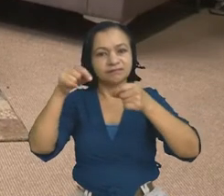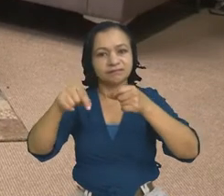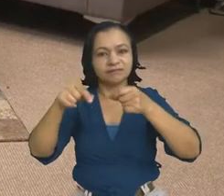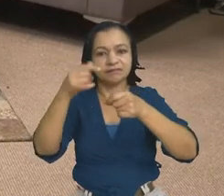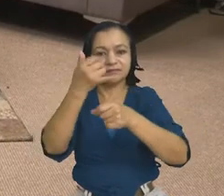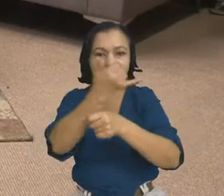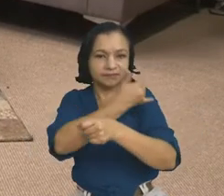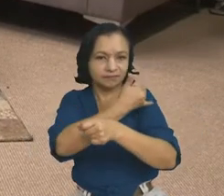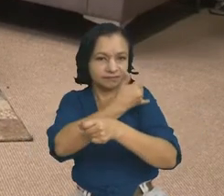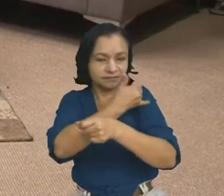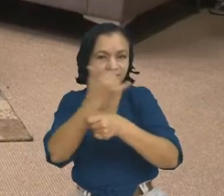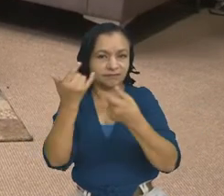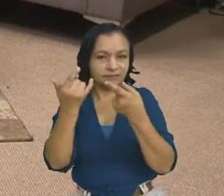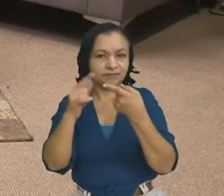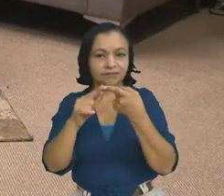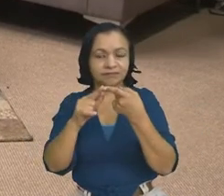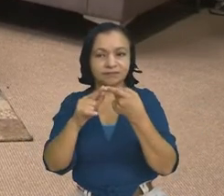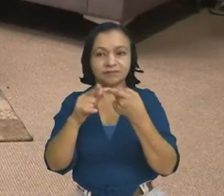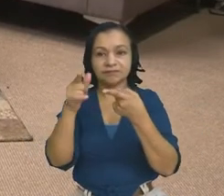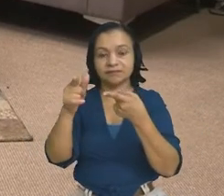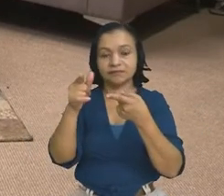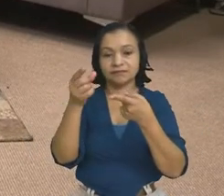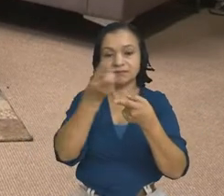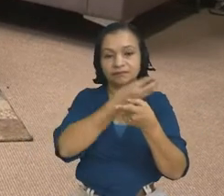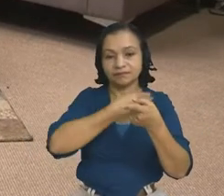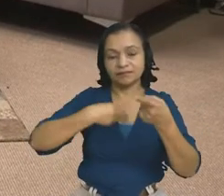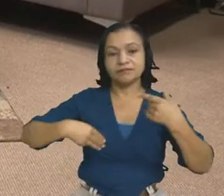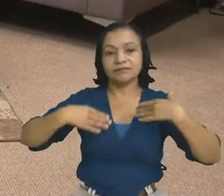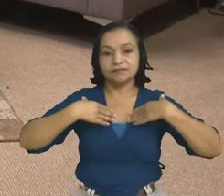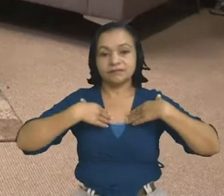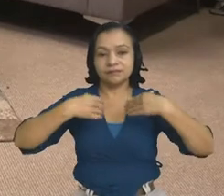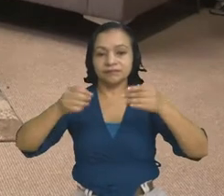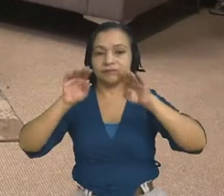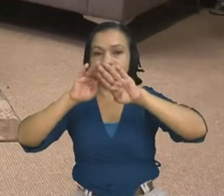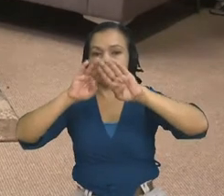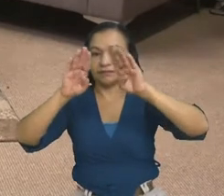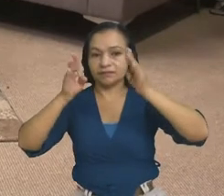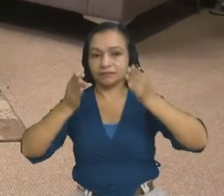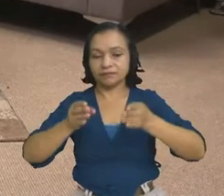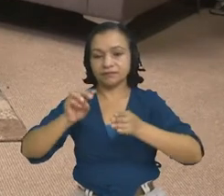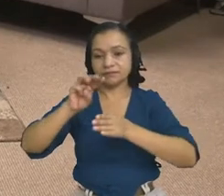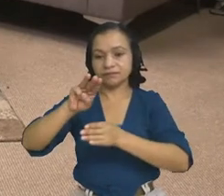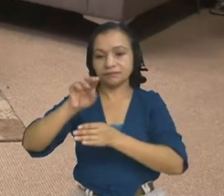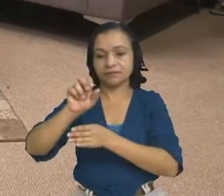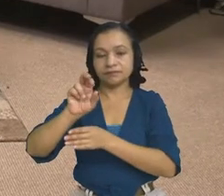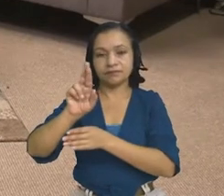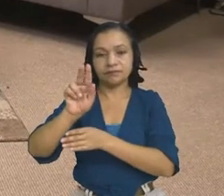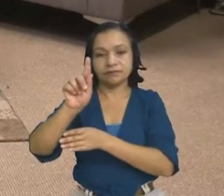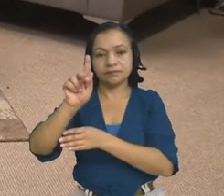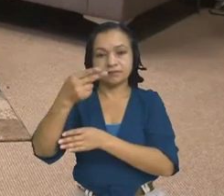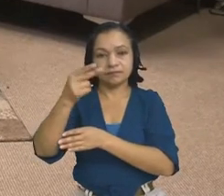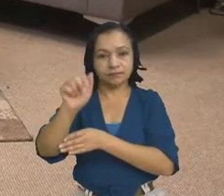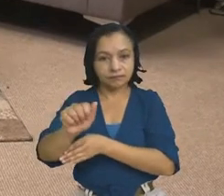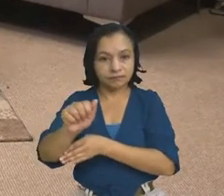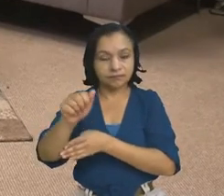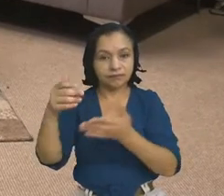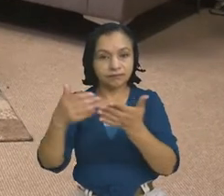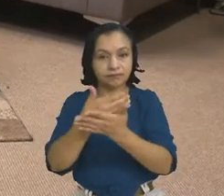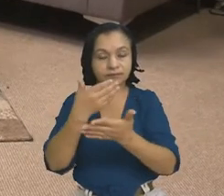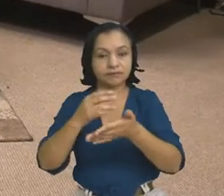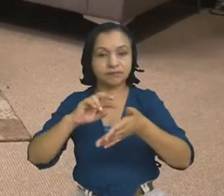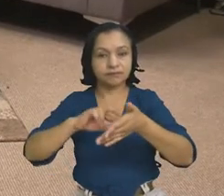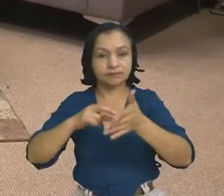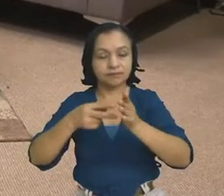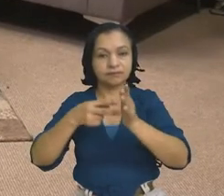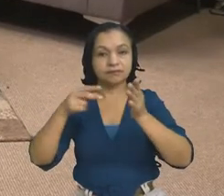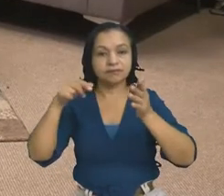compañera Marta Reyes, ministra de la Salud. Compañera, pues entender más o menos las dimensiones del trabajo que implica actualmente este